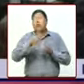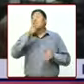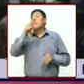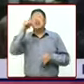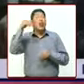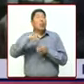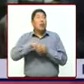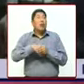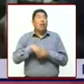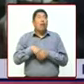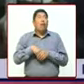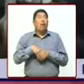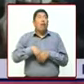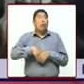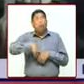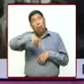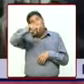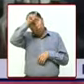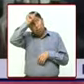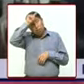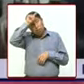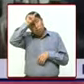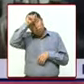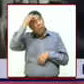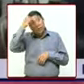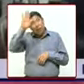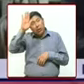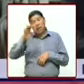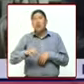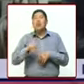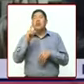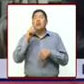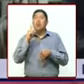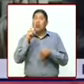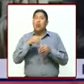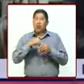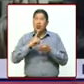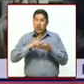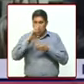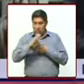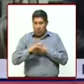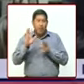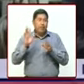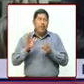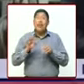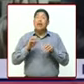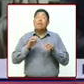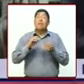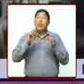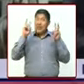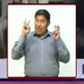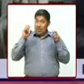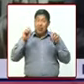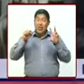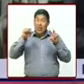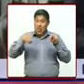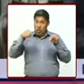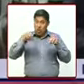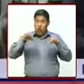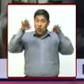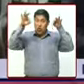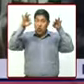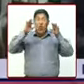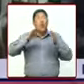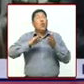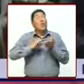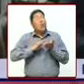votar y ellos no sabían el por qué. Pues ahora ya saben, el 1 de diciembre se vota por las elecciones judiciales. El referendo todavía está en veremos y las elecciones generales va a ser